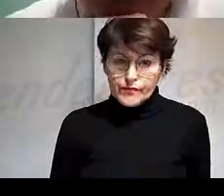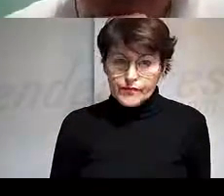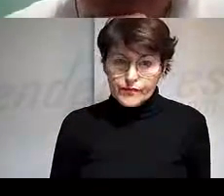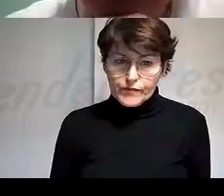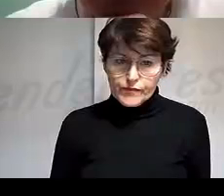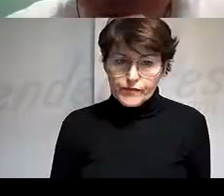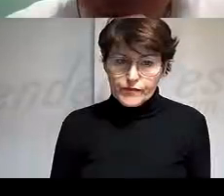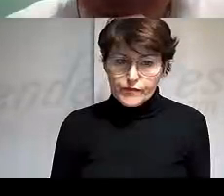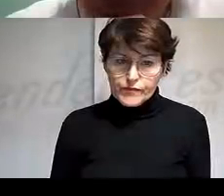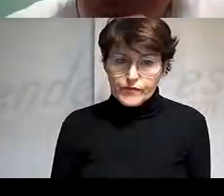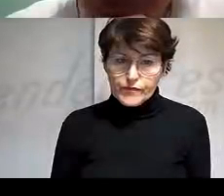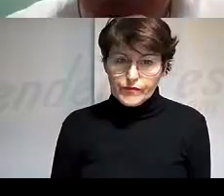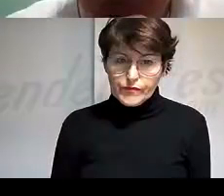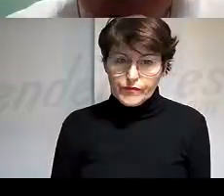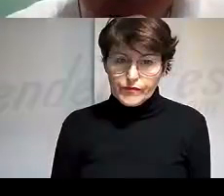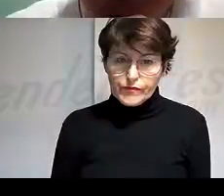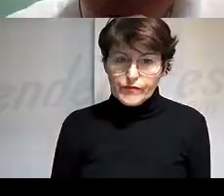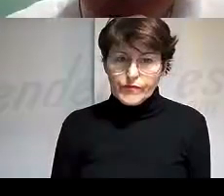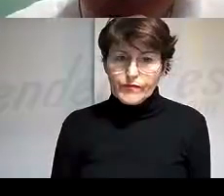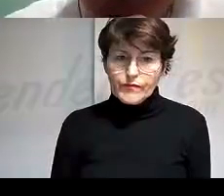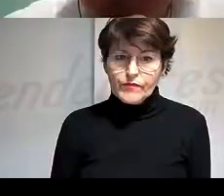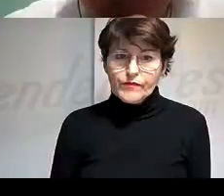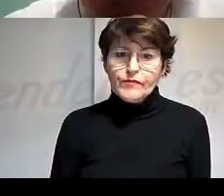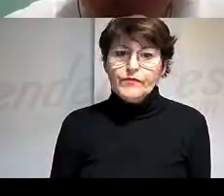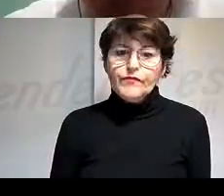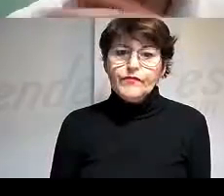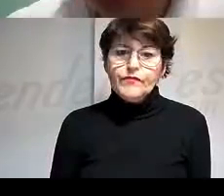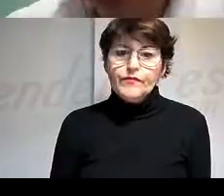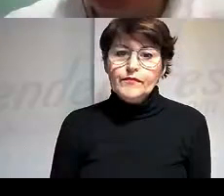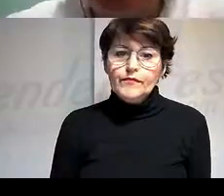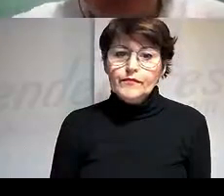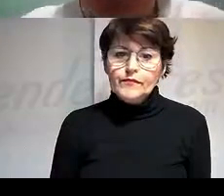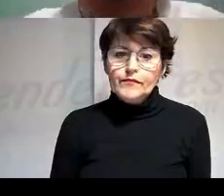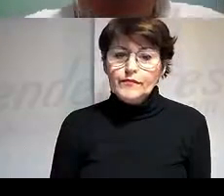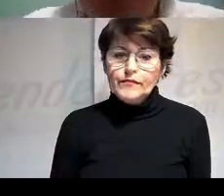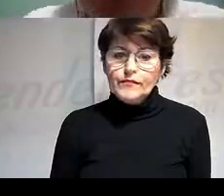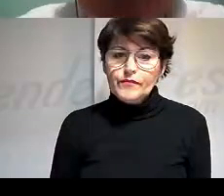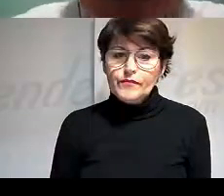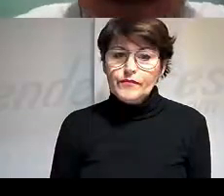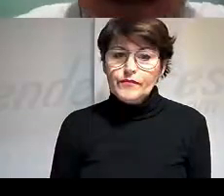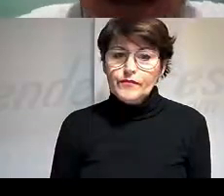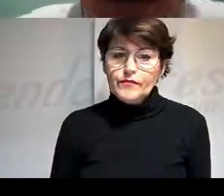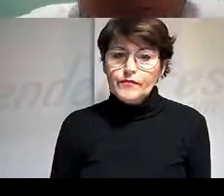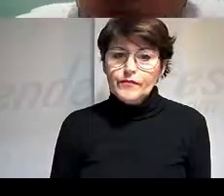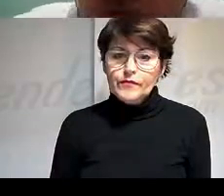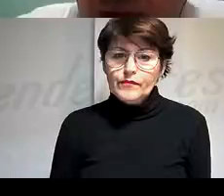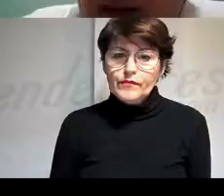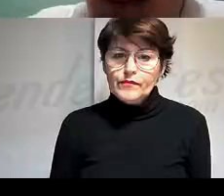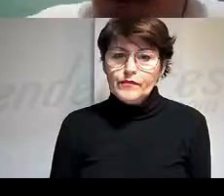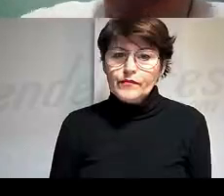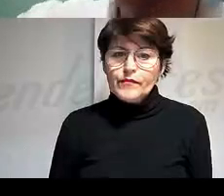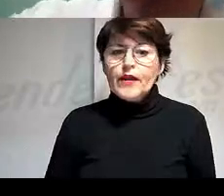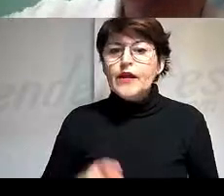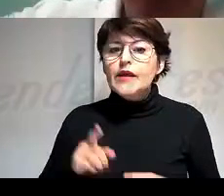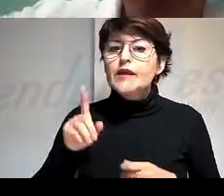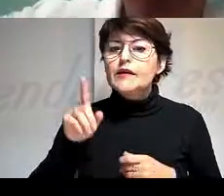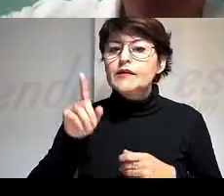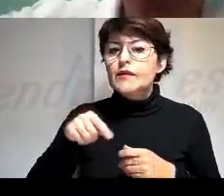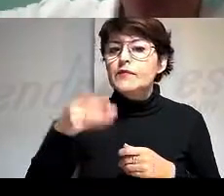pensar que el triptófano sí que resulta esencial en el consumo dietético habitual. Y en la musculatura, es